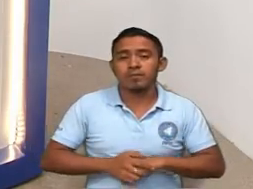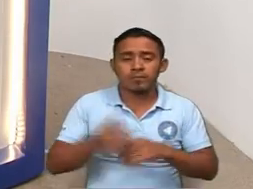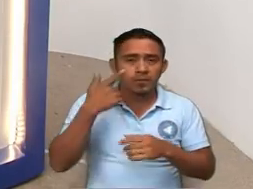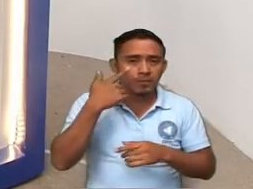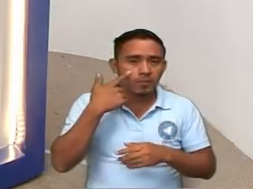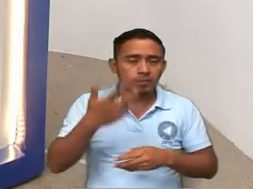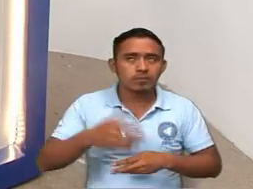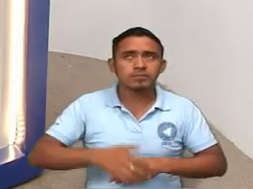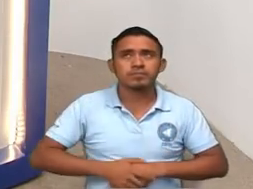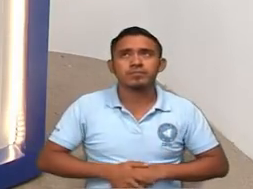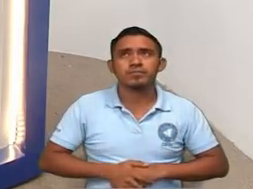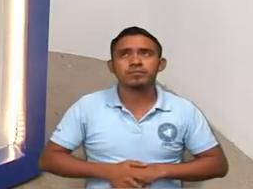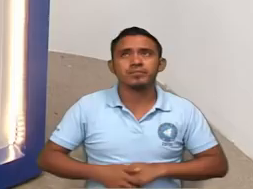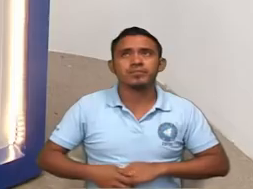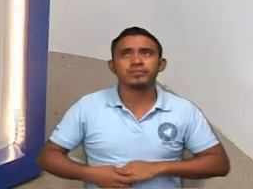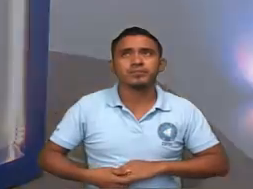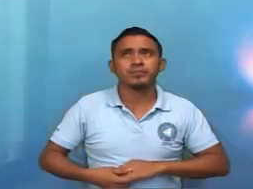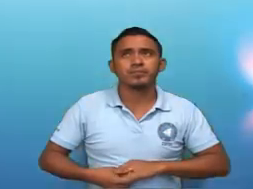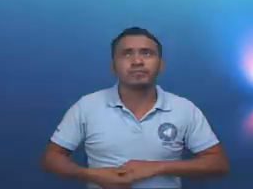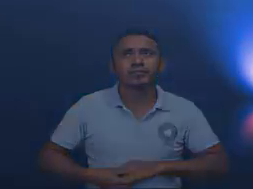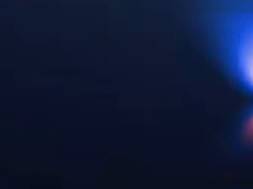en el siguiente reporte.